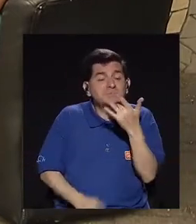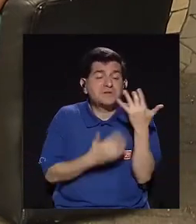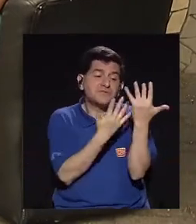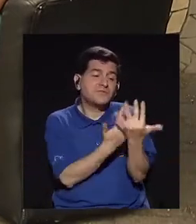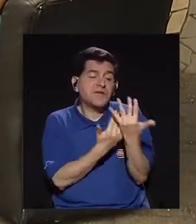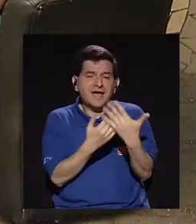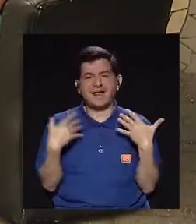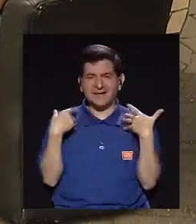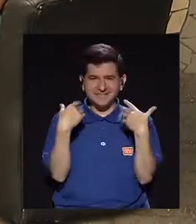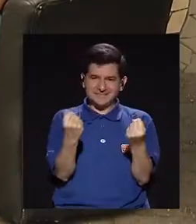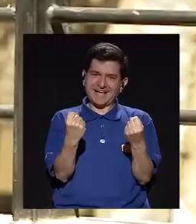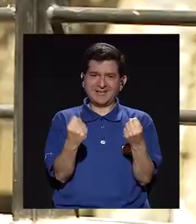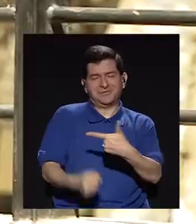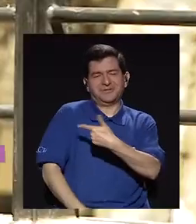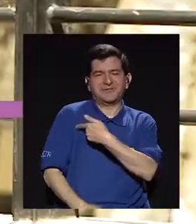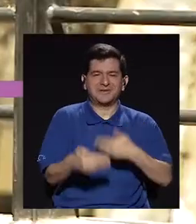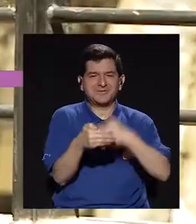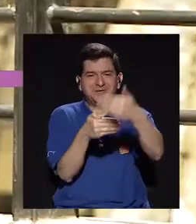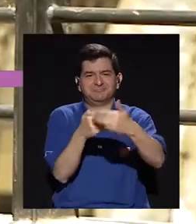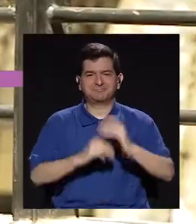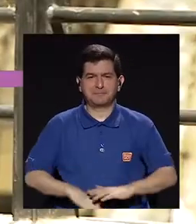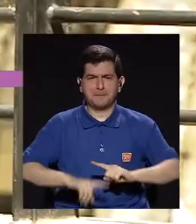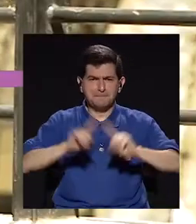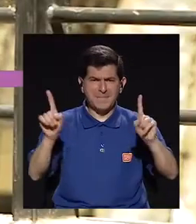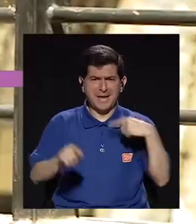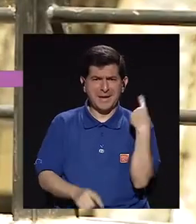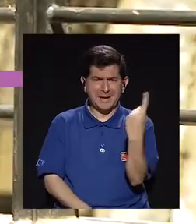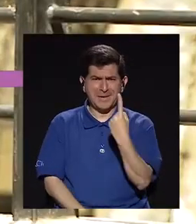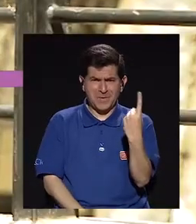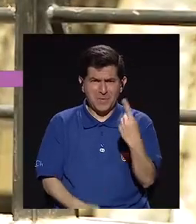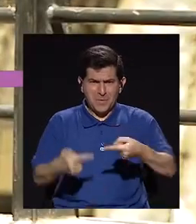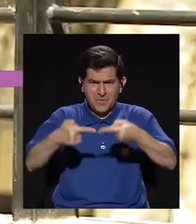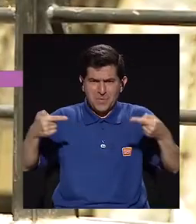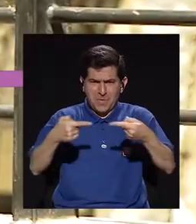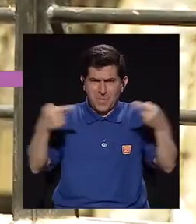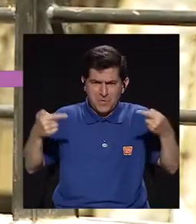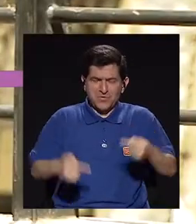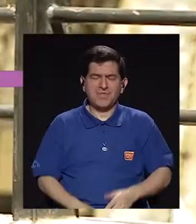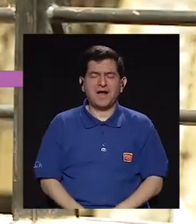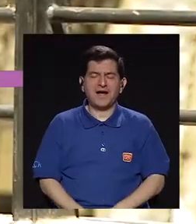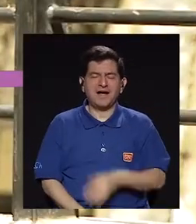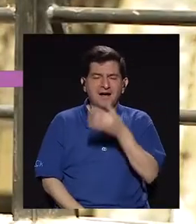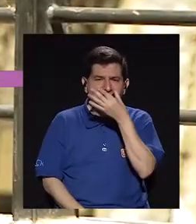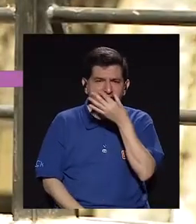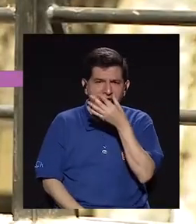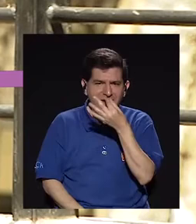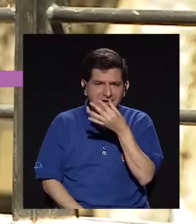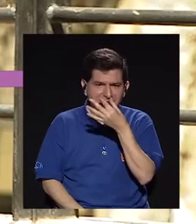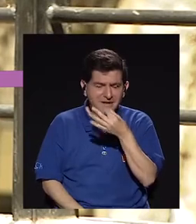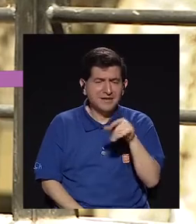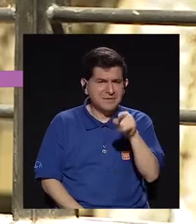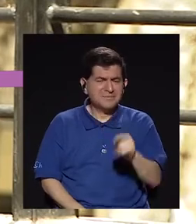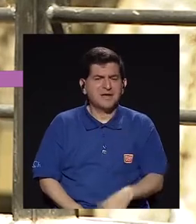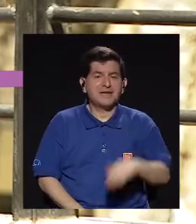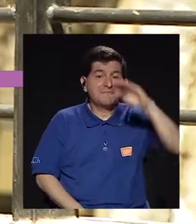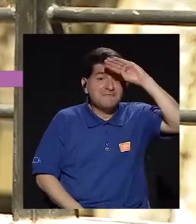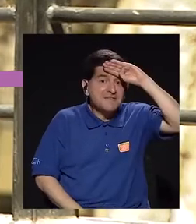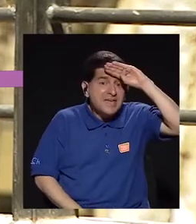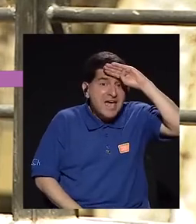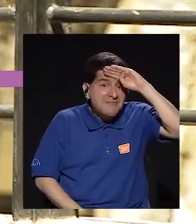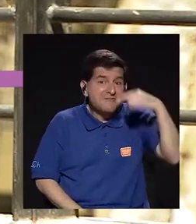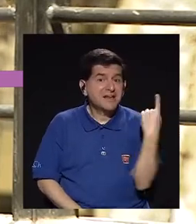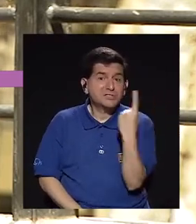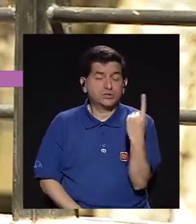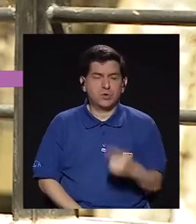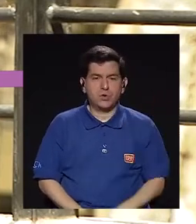prefiere esperarse a que esté sanito y vacunarlo después. Pero lo único contraindicado, la fiebre. Uh-huh. El resto de condiciones las valora el